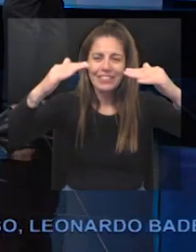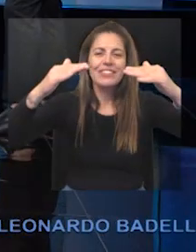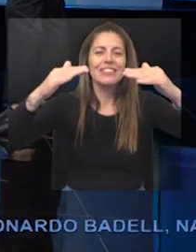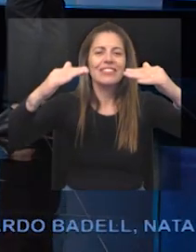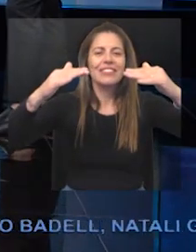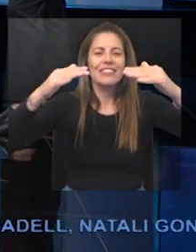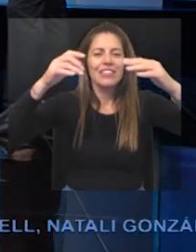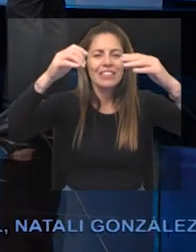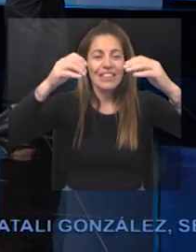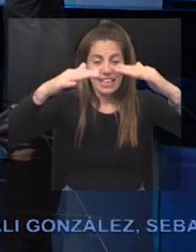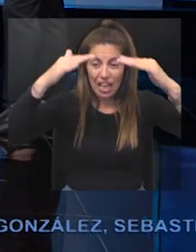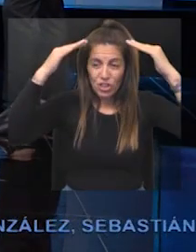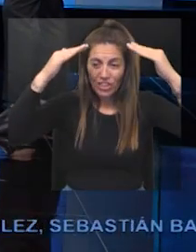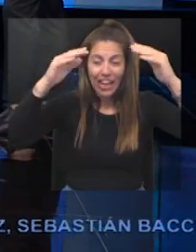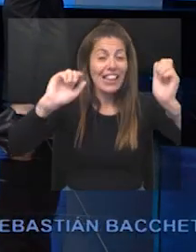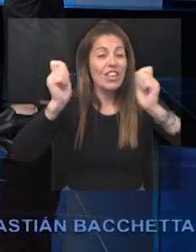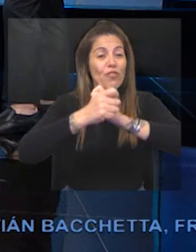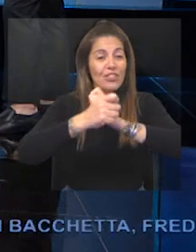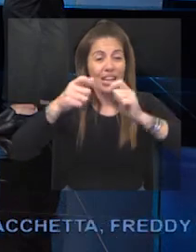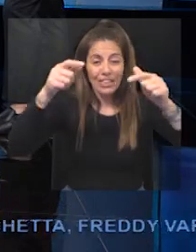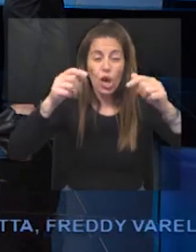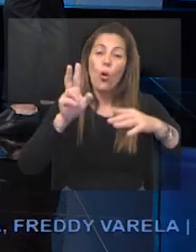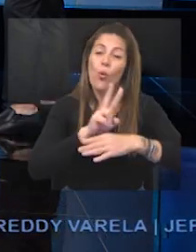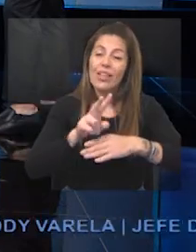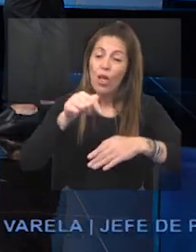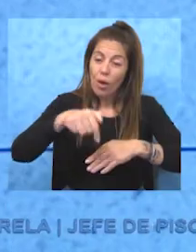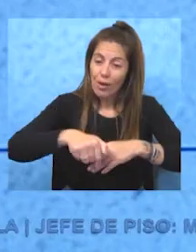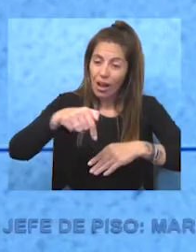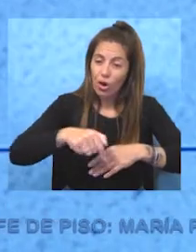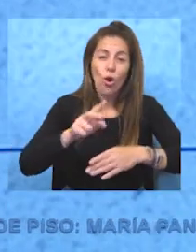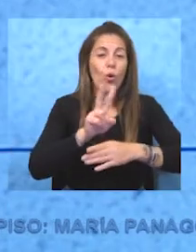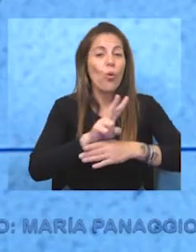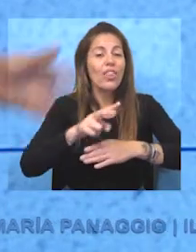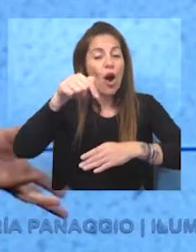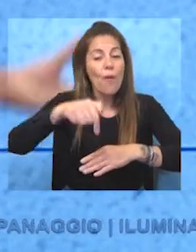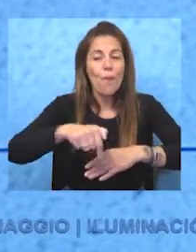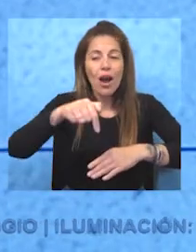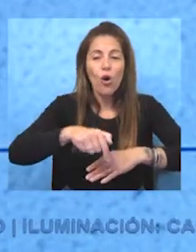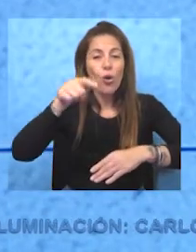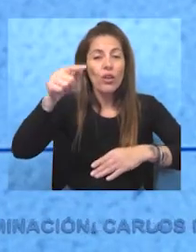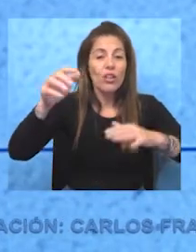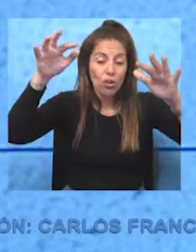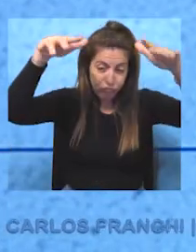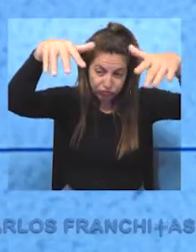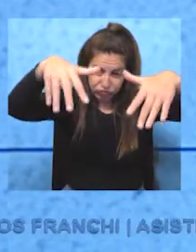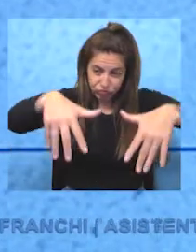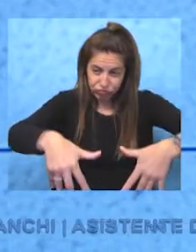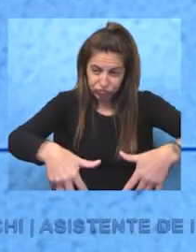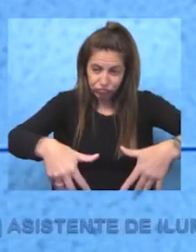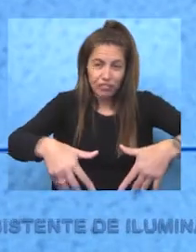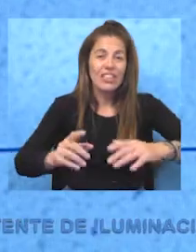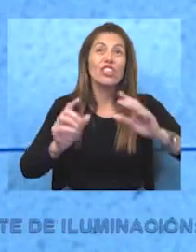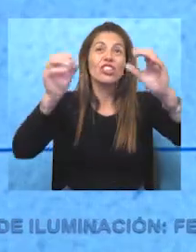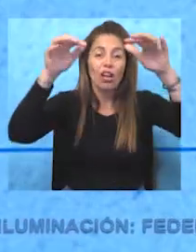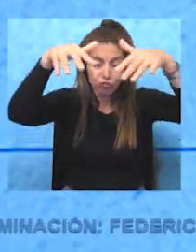más la azotea de las transformaciones cuidado abajo cuidado cuando todo eso que se que llegue arriba